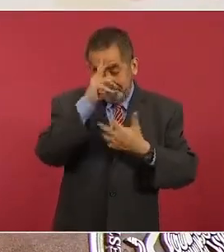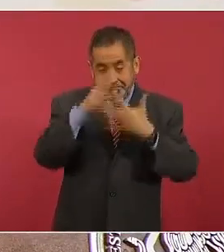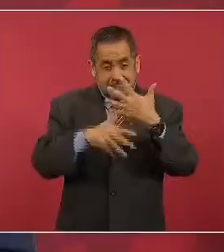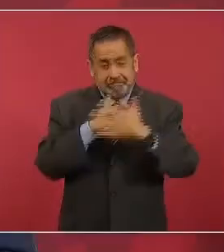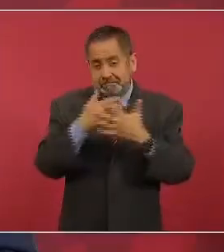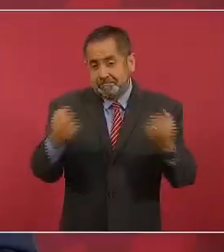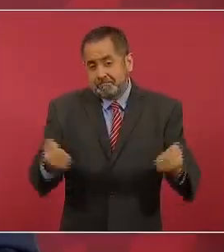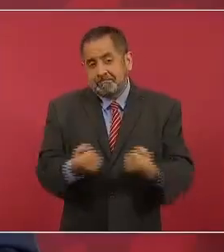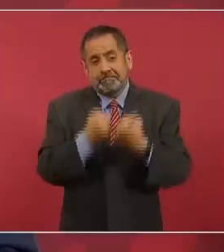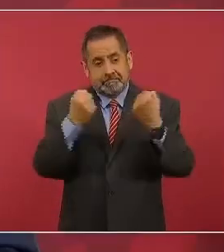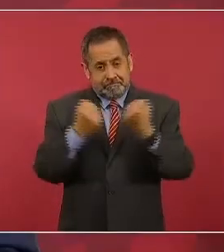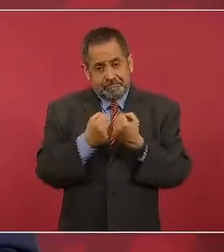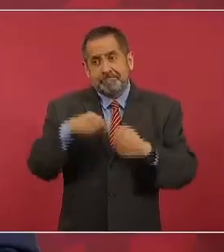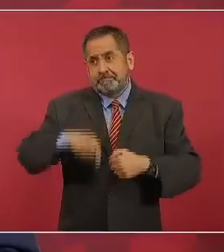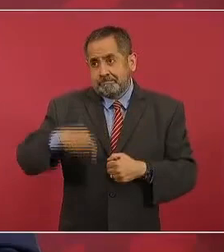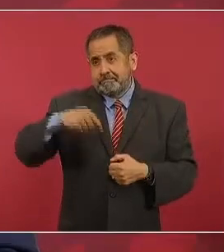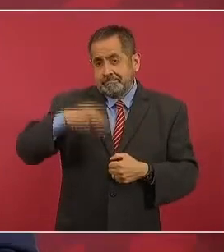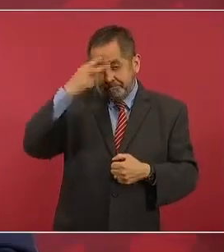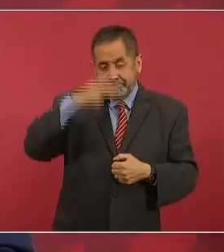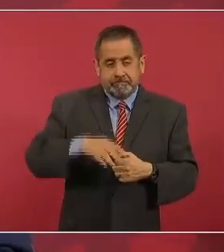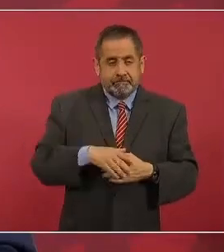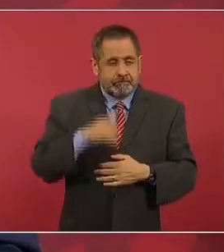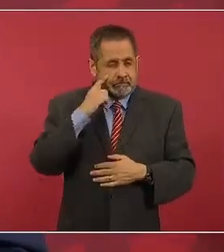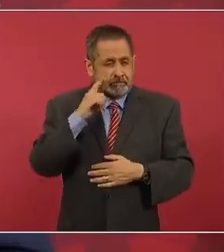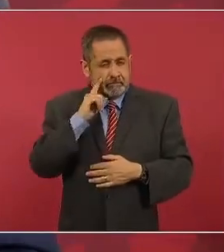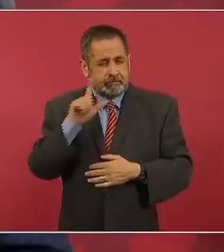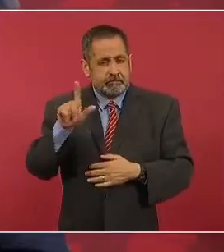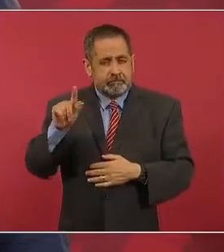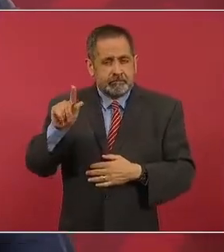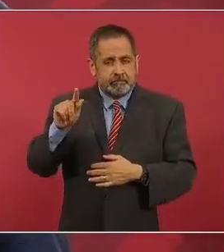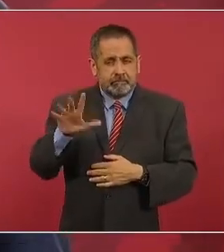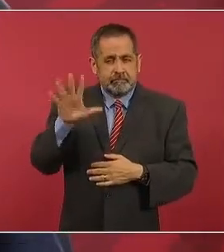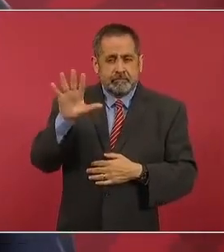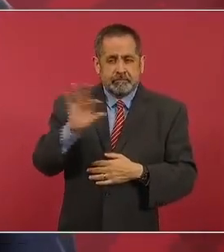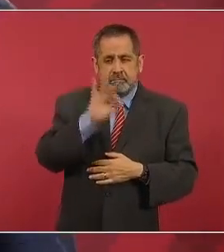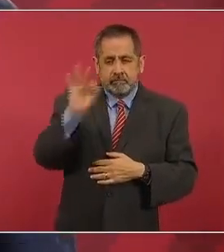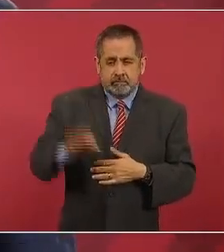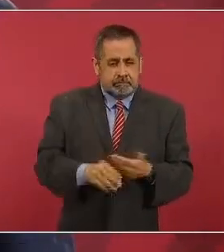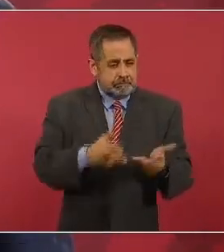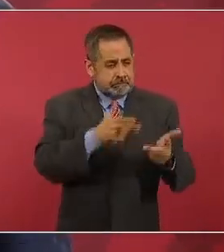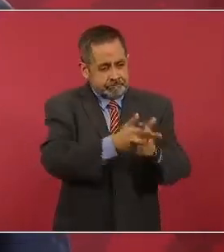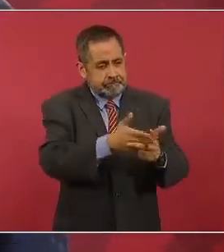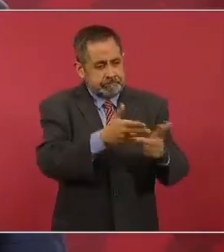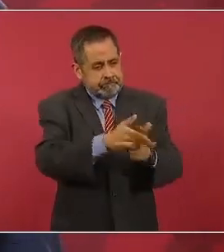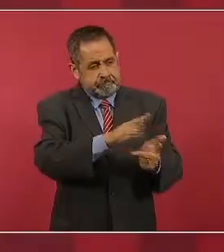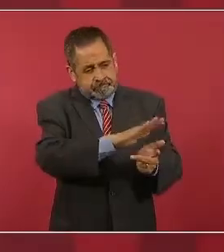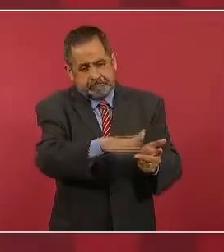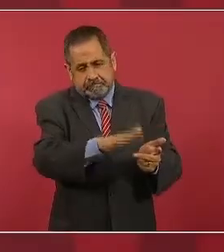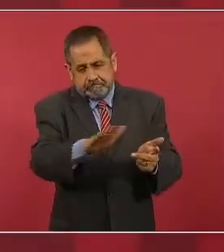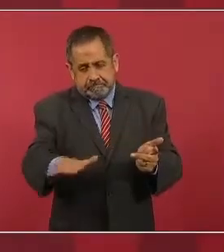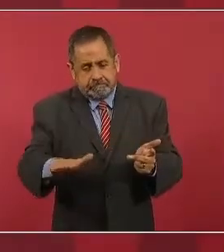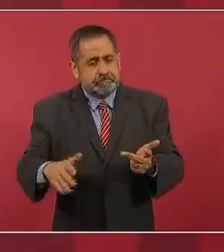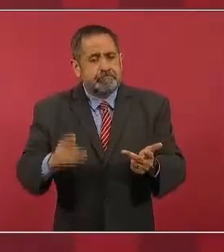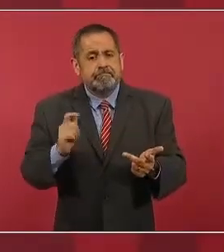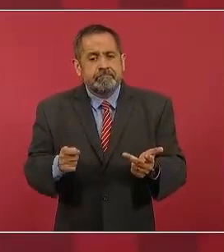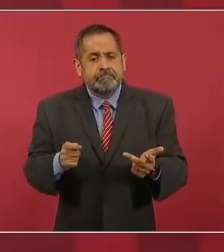en nuestro país. El 75% de los homicidios tienen que